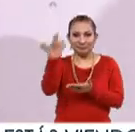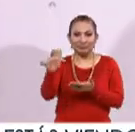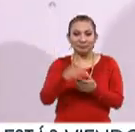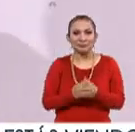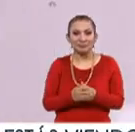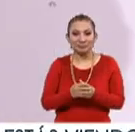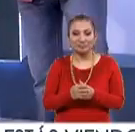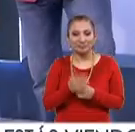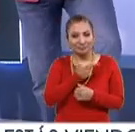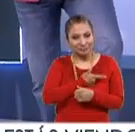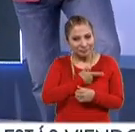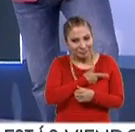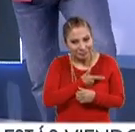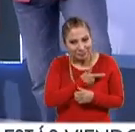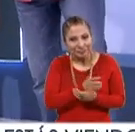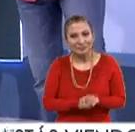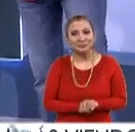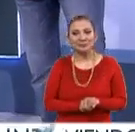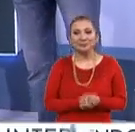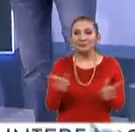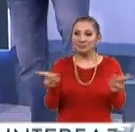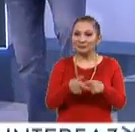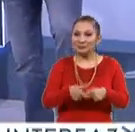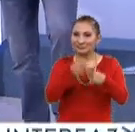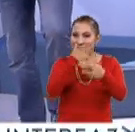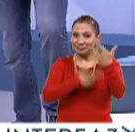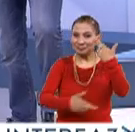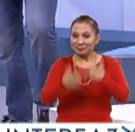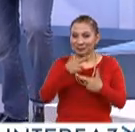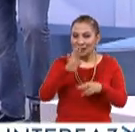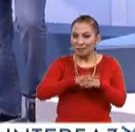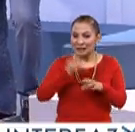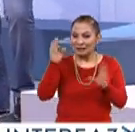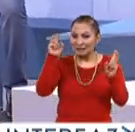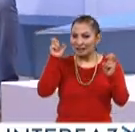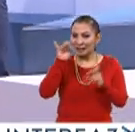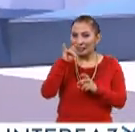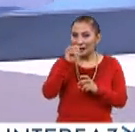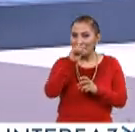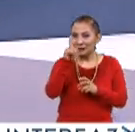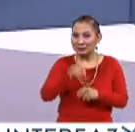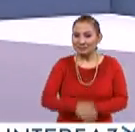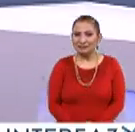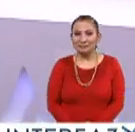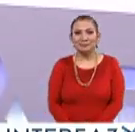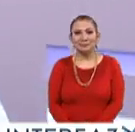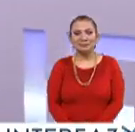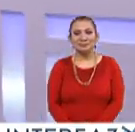Gracias, no, encantado. Gracias. Gracias, doctor. Vamos a hacer una breve pausa, regresamos con más. Esto es Interfaz.